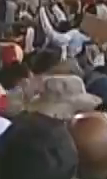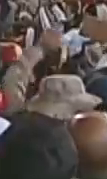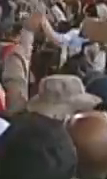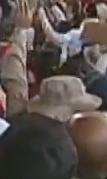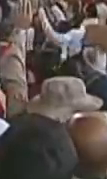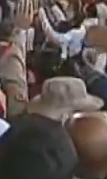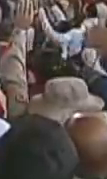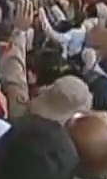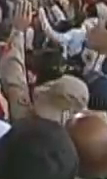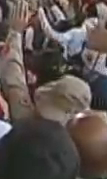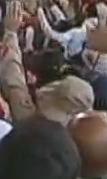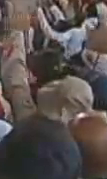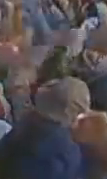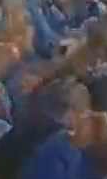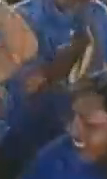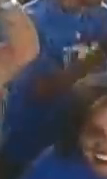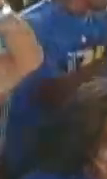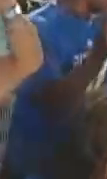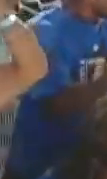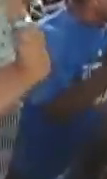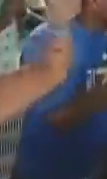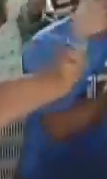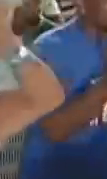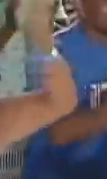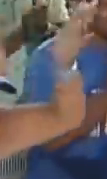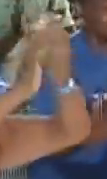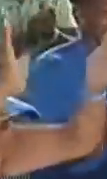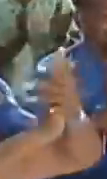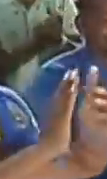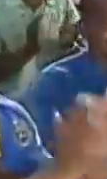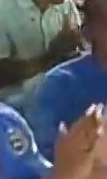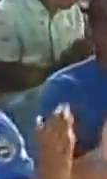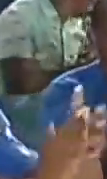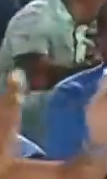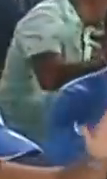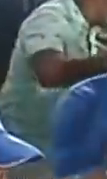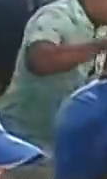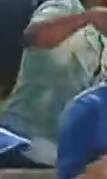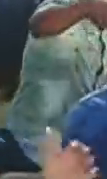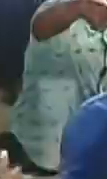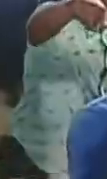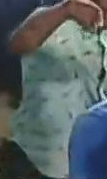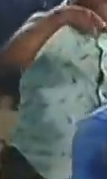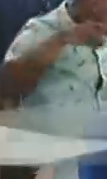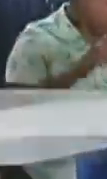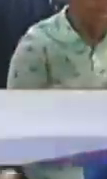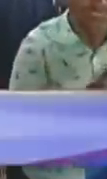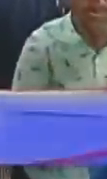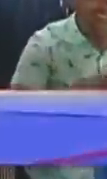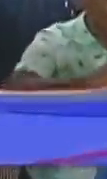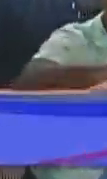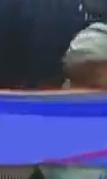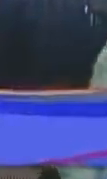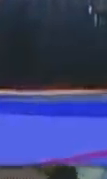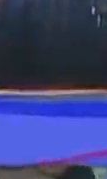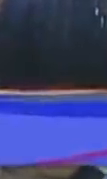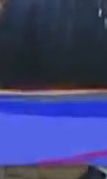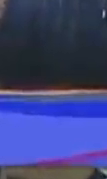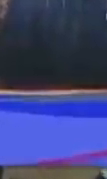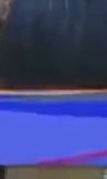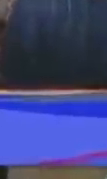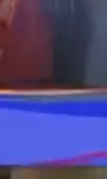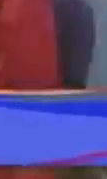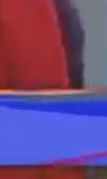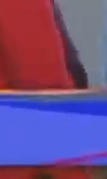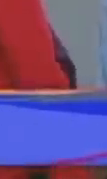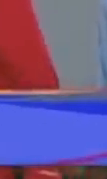Asiste el presidente de la República, Nicolás Maduro Moros, al Polideportivo Profesor Francisco Mujica, ubicado en el municipio